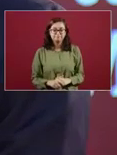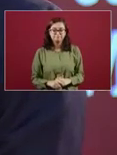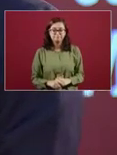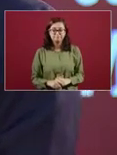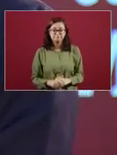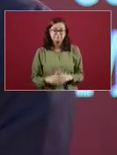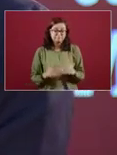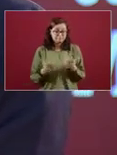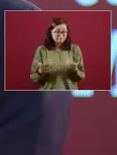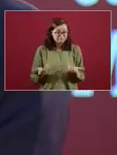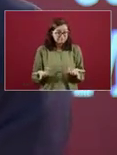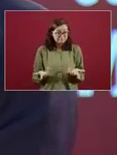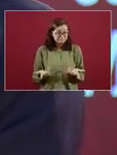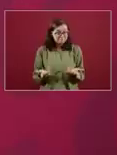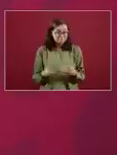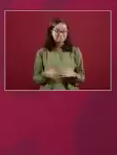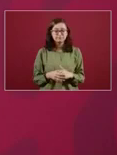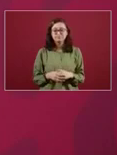Entonces,